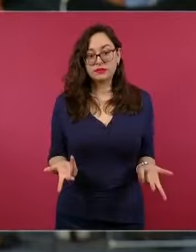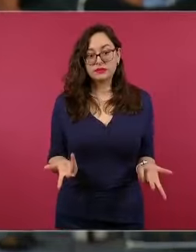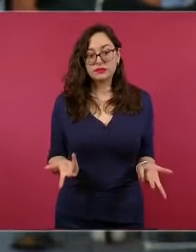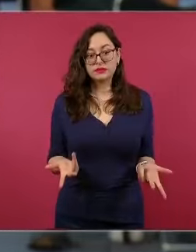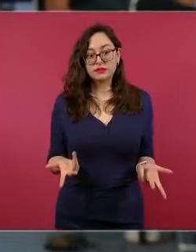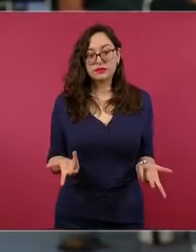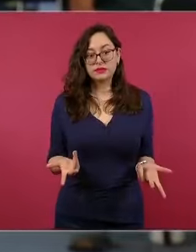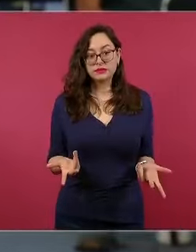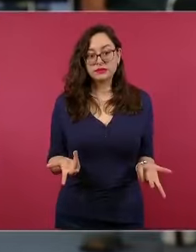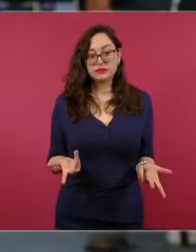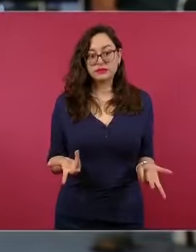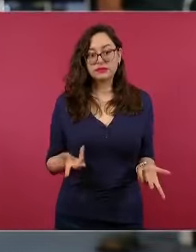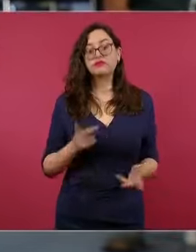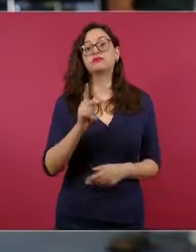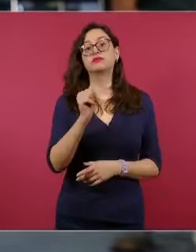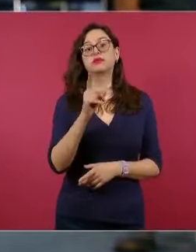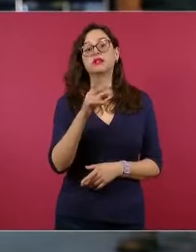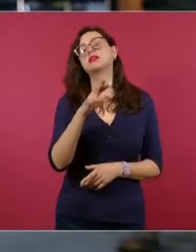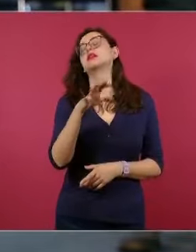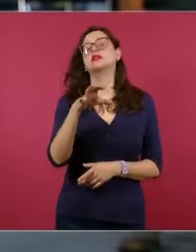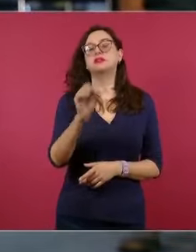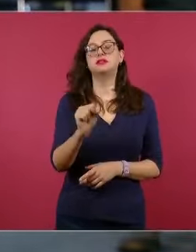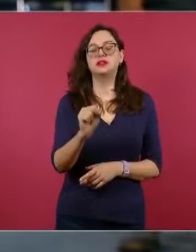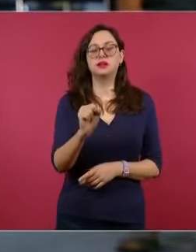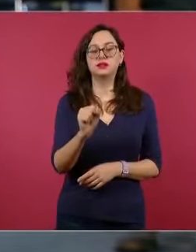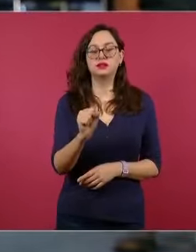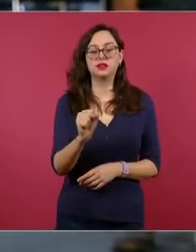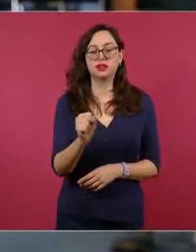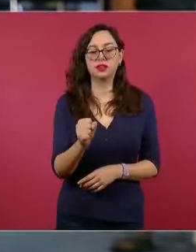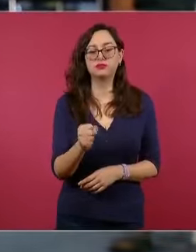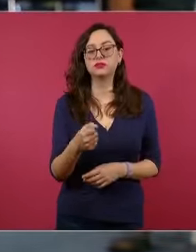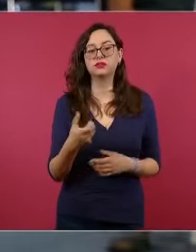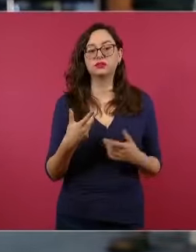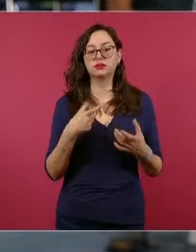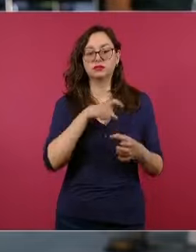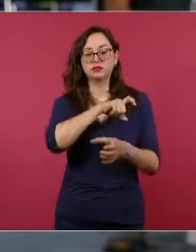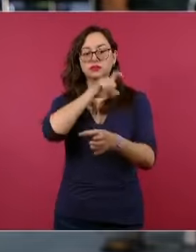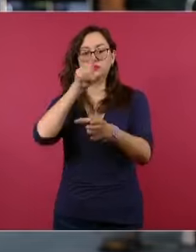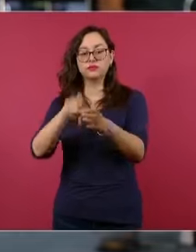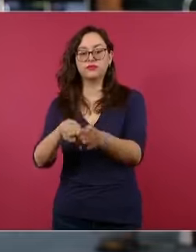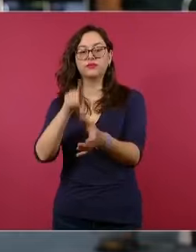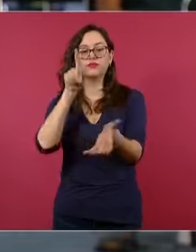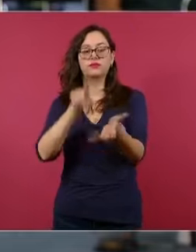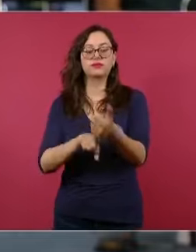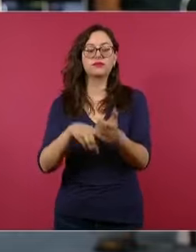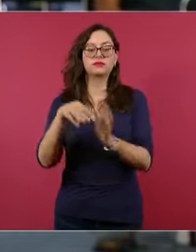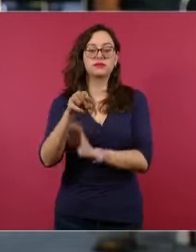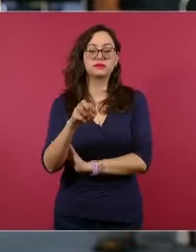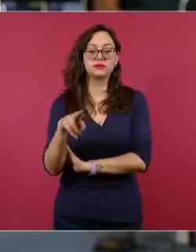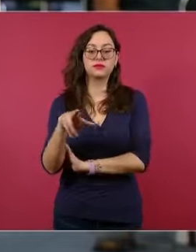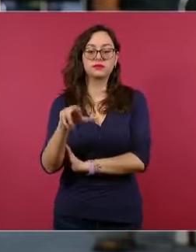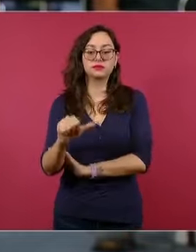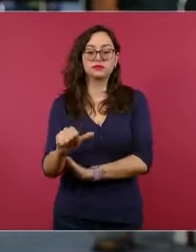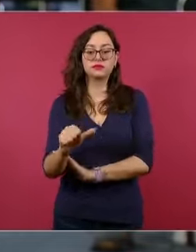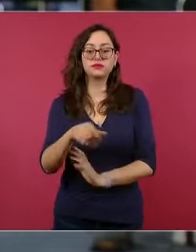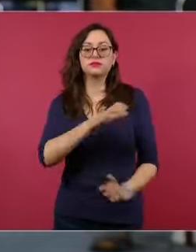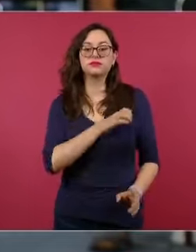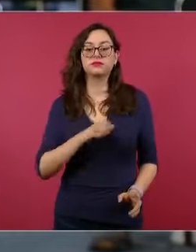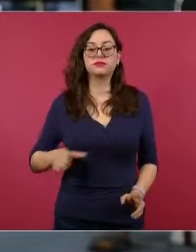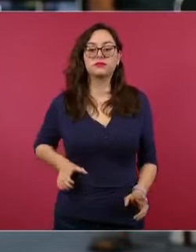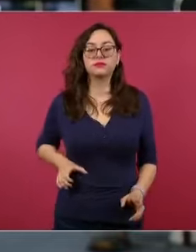porque padres tiene a una de sus mejores amigas en morena y Morena la tiene de candidata al